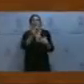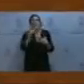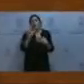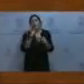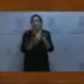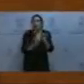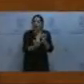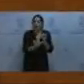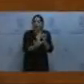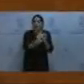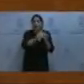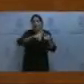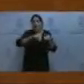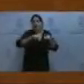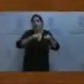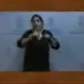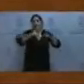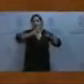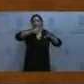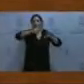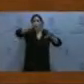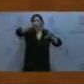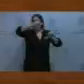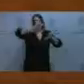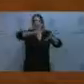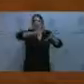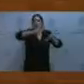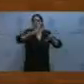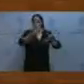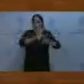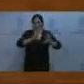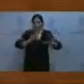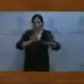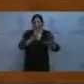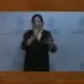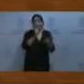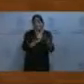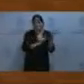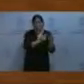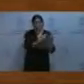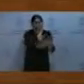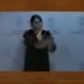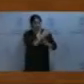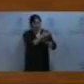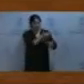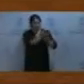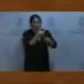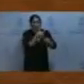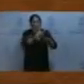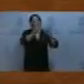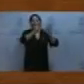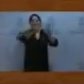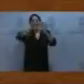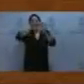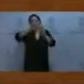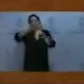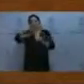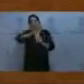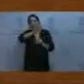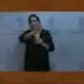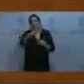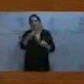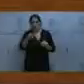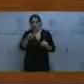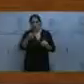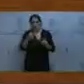reducen y se quedan en una planta. Estamos pagando, en el contrato que usted me ha enviado, 78.000 euros IVA excluido